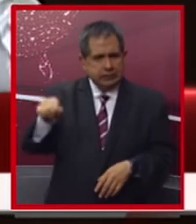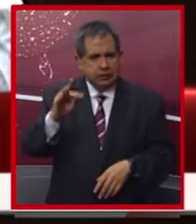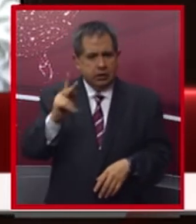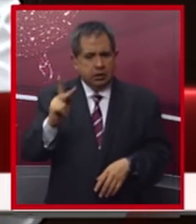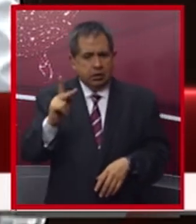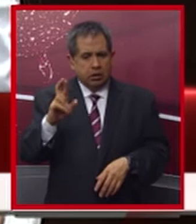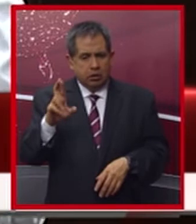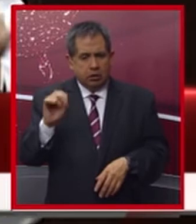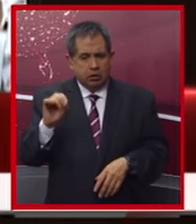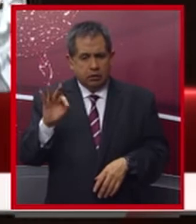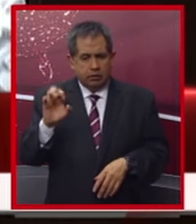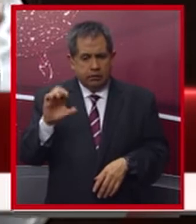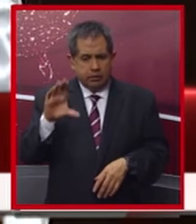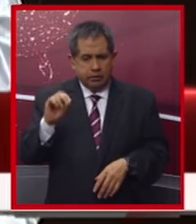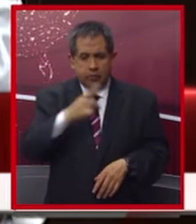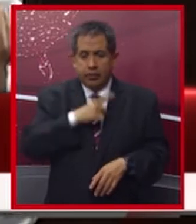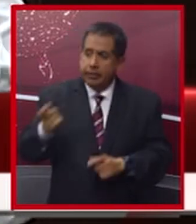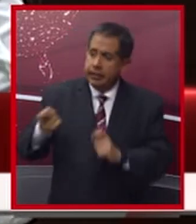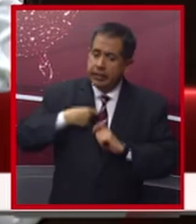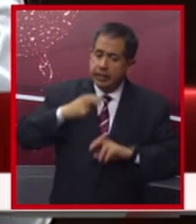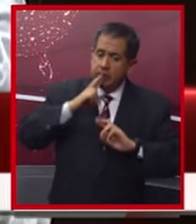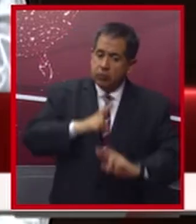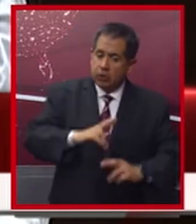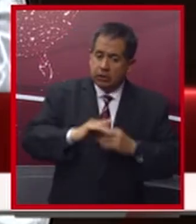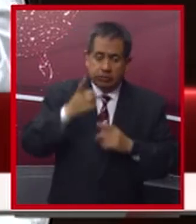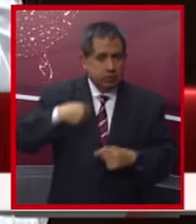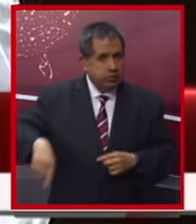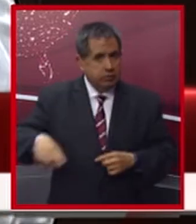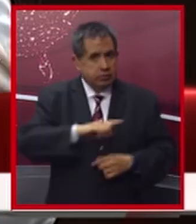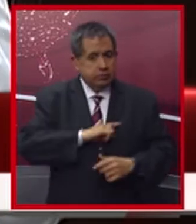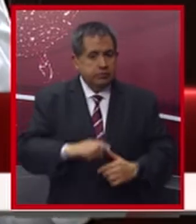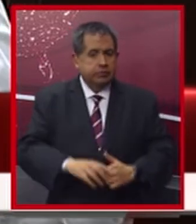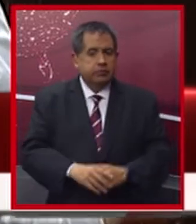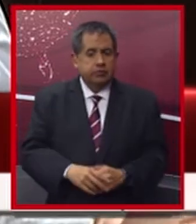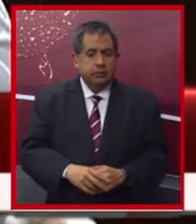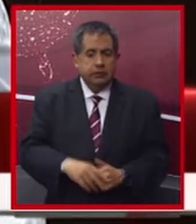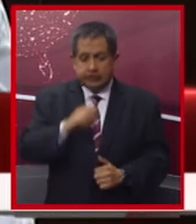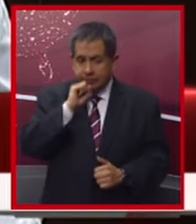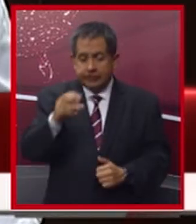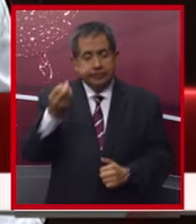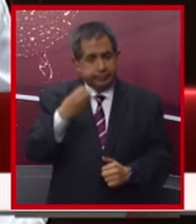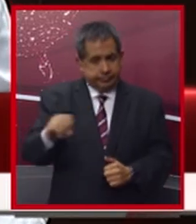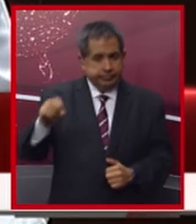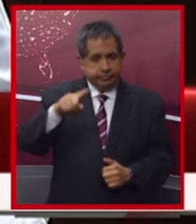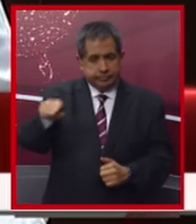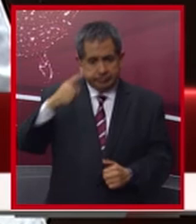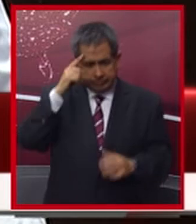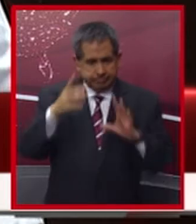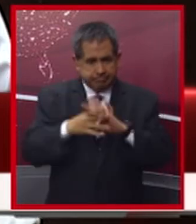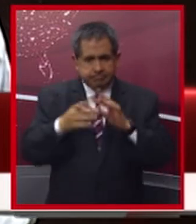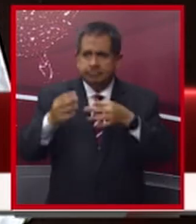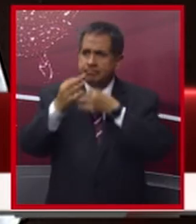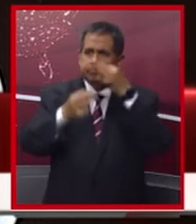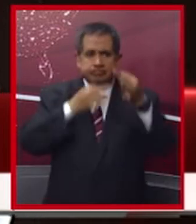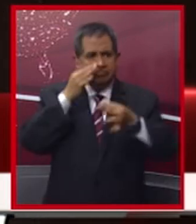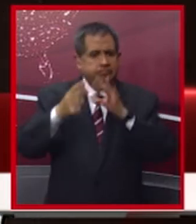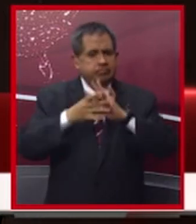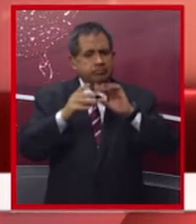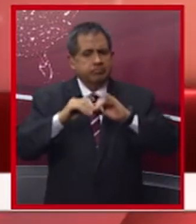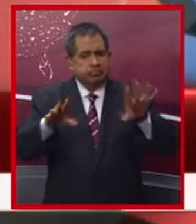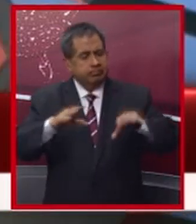está obligado a dar respuesta a los consumidores y también está obligado a generar publicidad